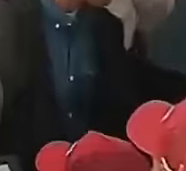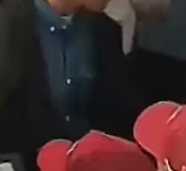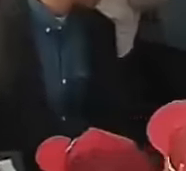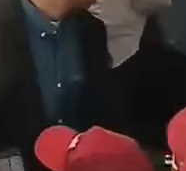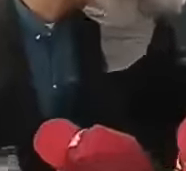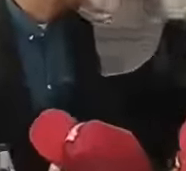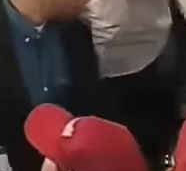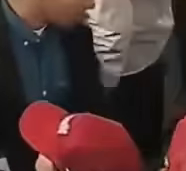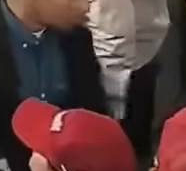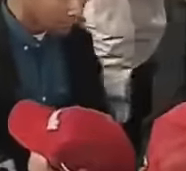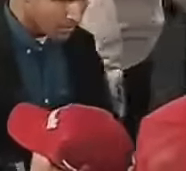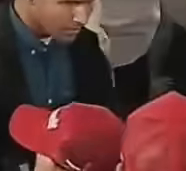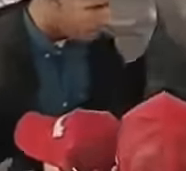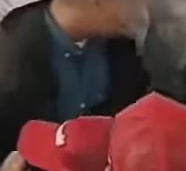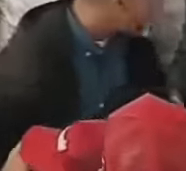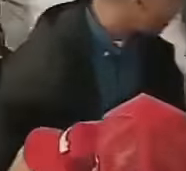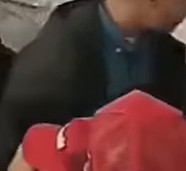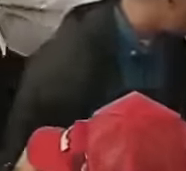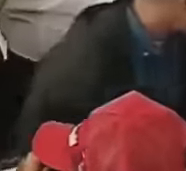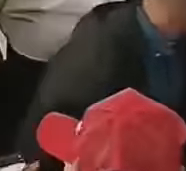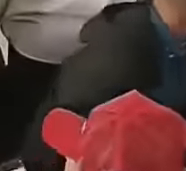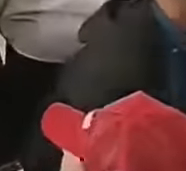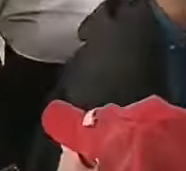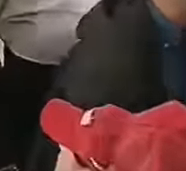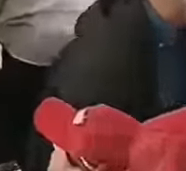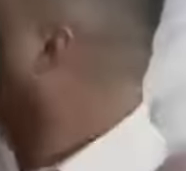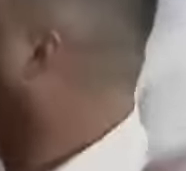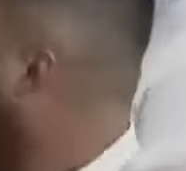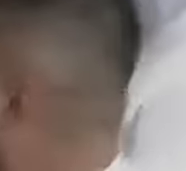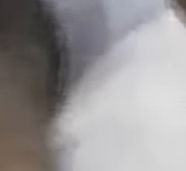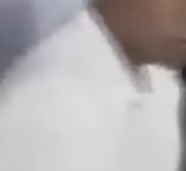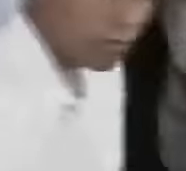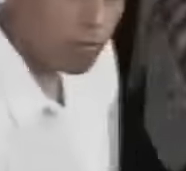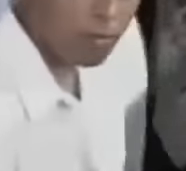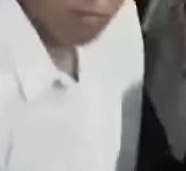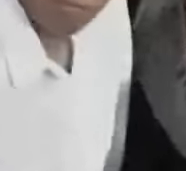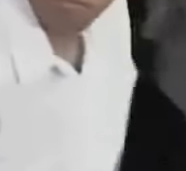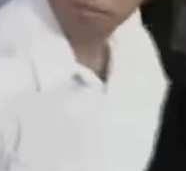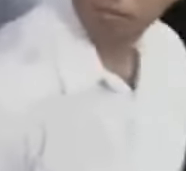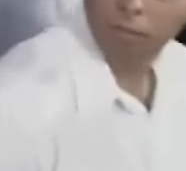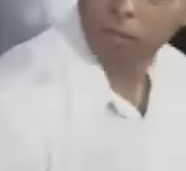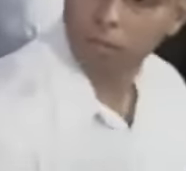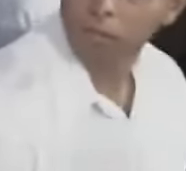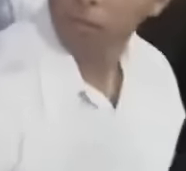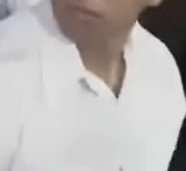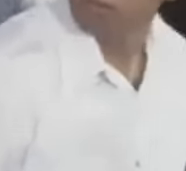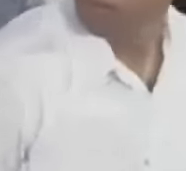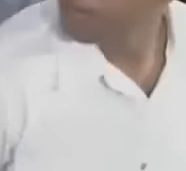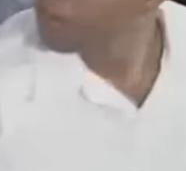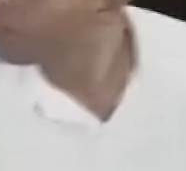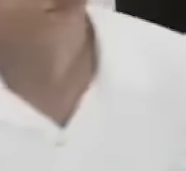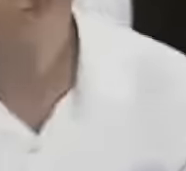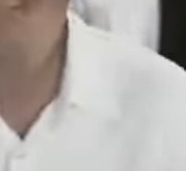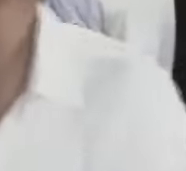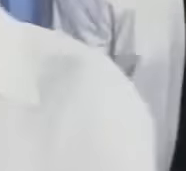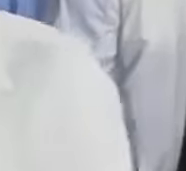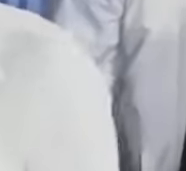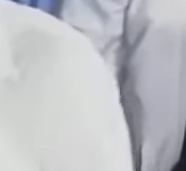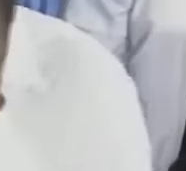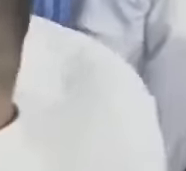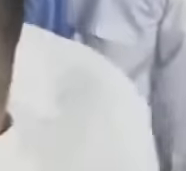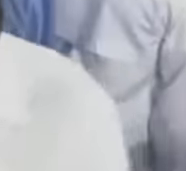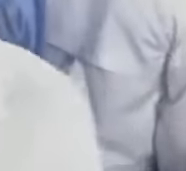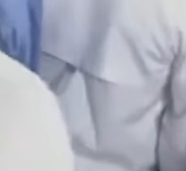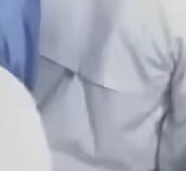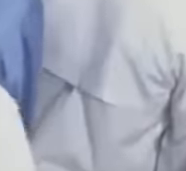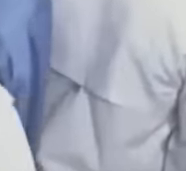desarrollo de la revolución bolivariana. Puntualizaba el jefe de Estado venezolano durante esta importante cumbre extraordinaria del